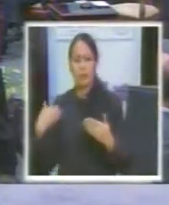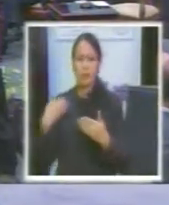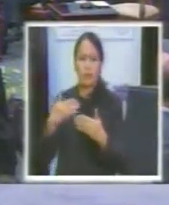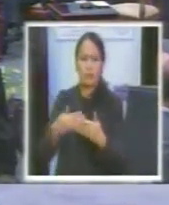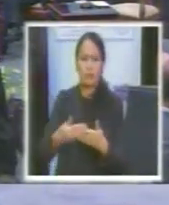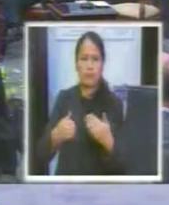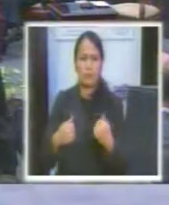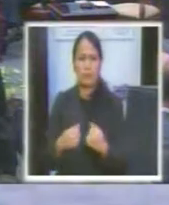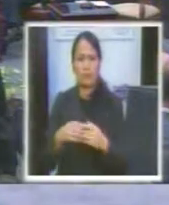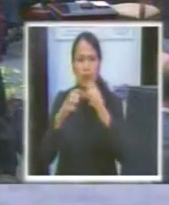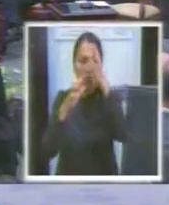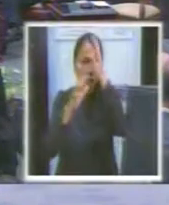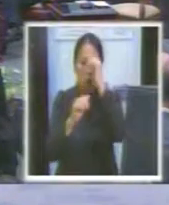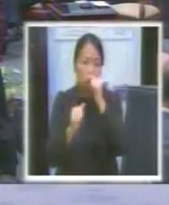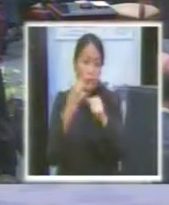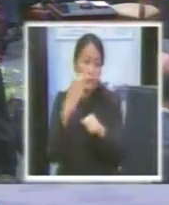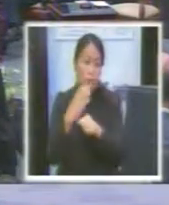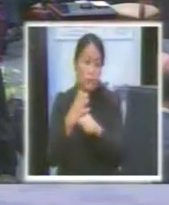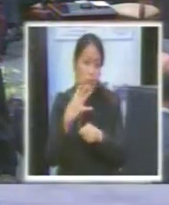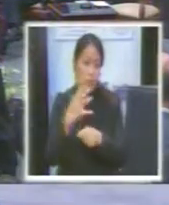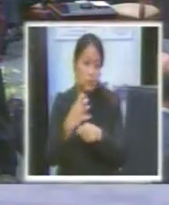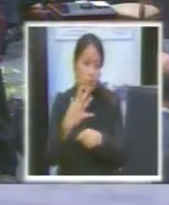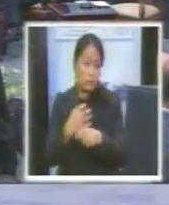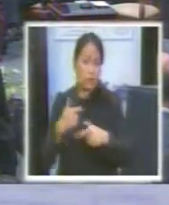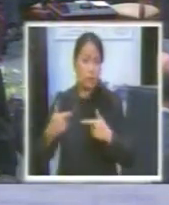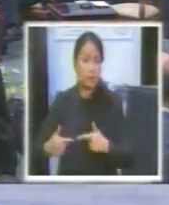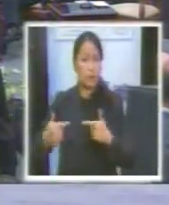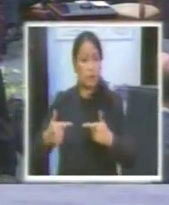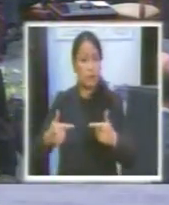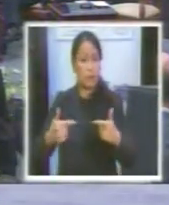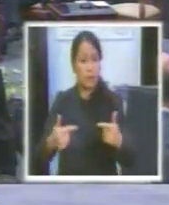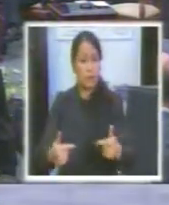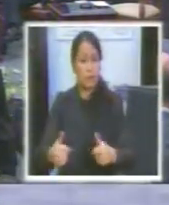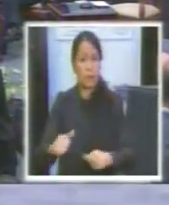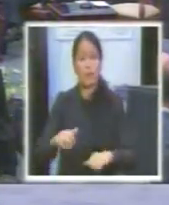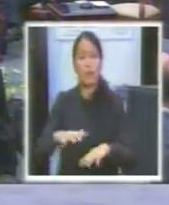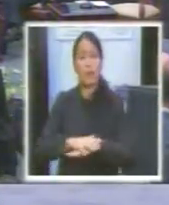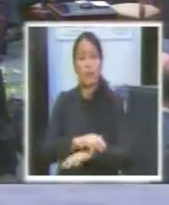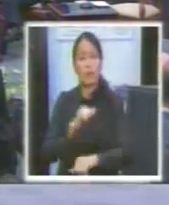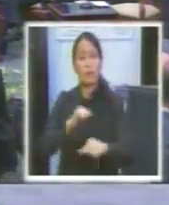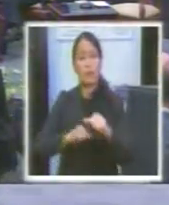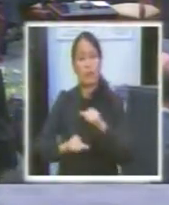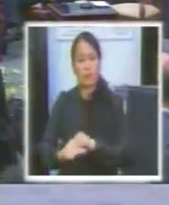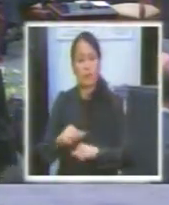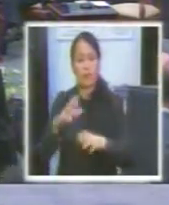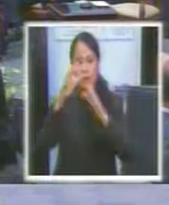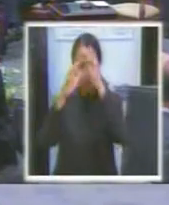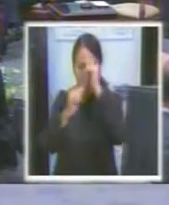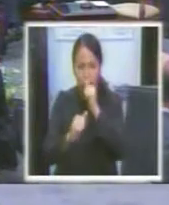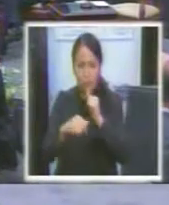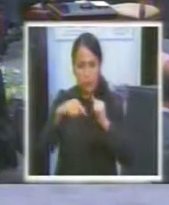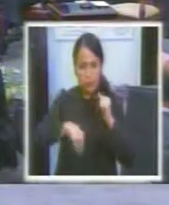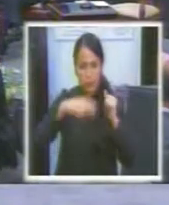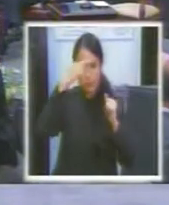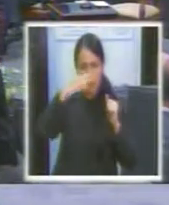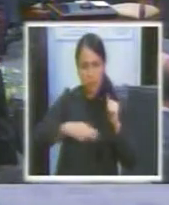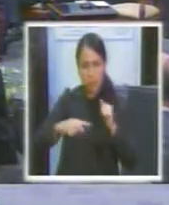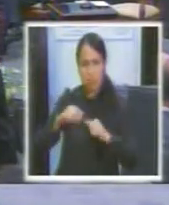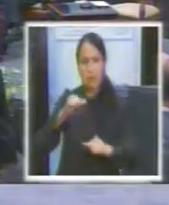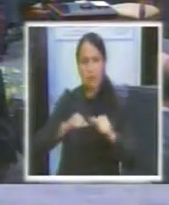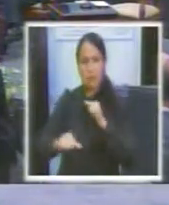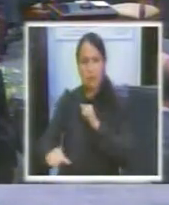ser un acuerdo de quinta generación, en virtud de que sustituya a otros acuerdos comerciales que ha tenido México